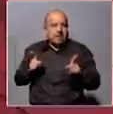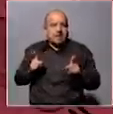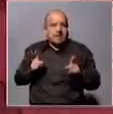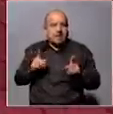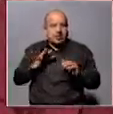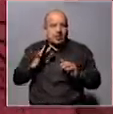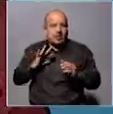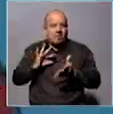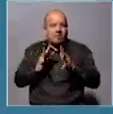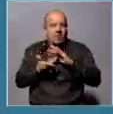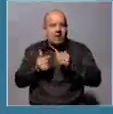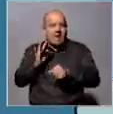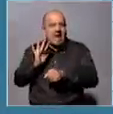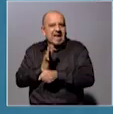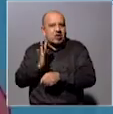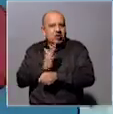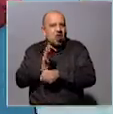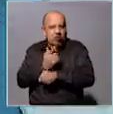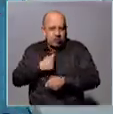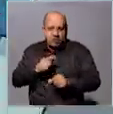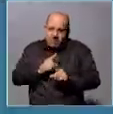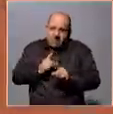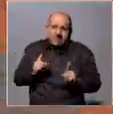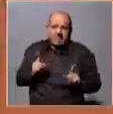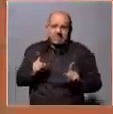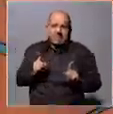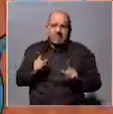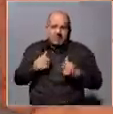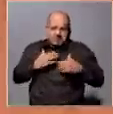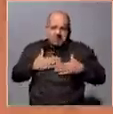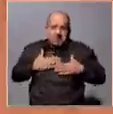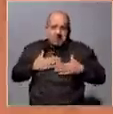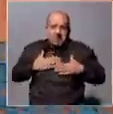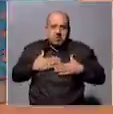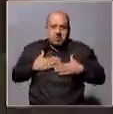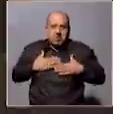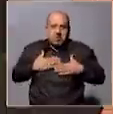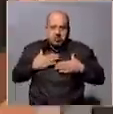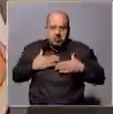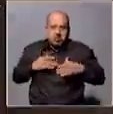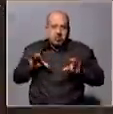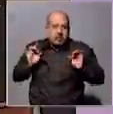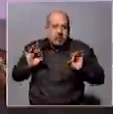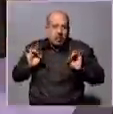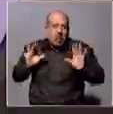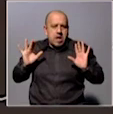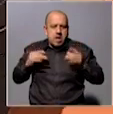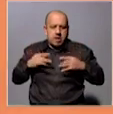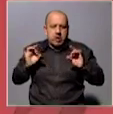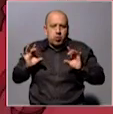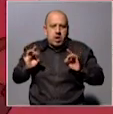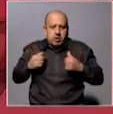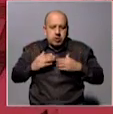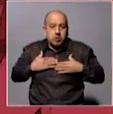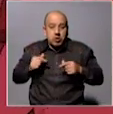dibujo o paso a ser un actor de algo que me desearía hacer. No, eso es lo que de